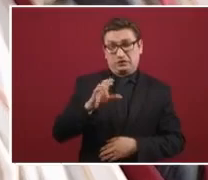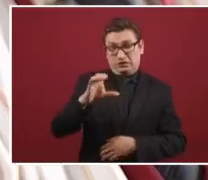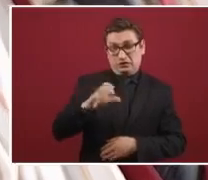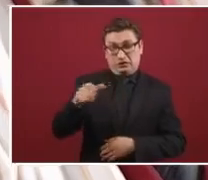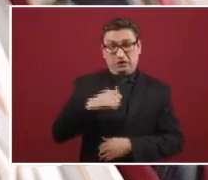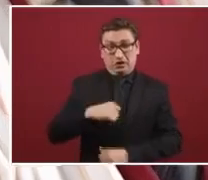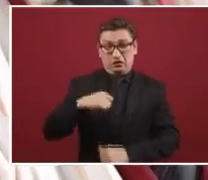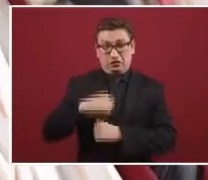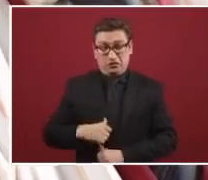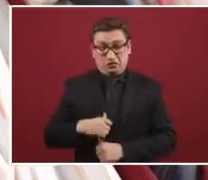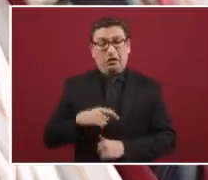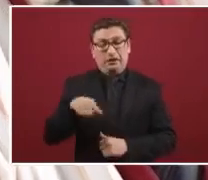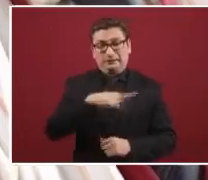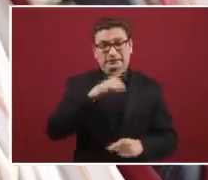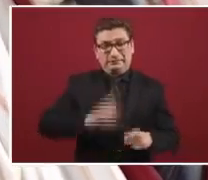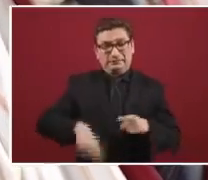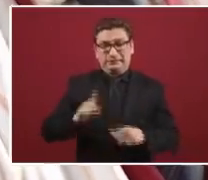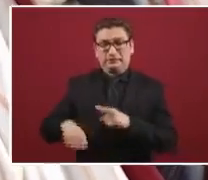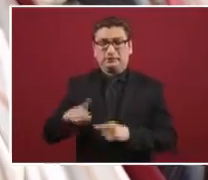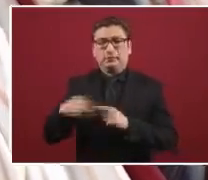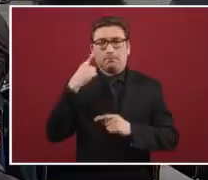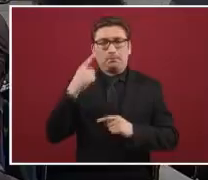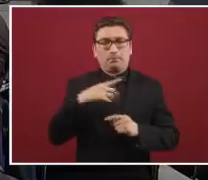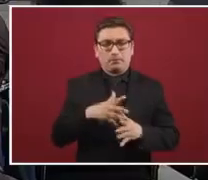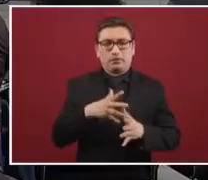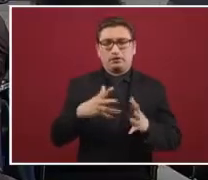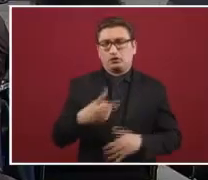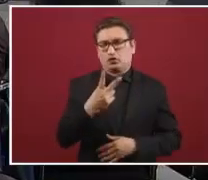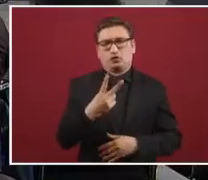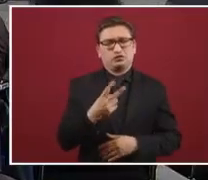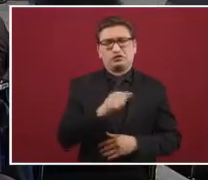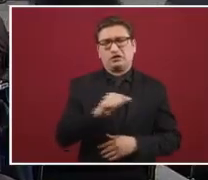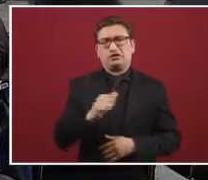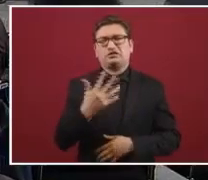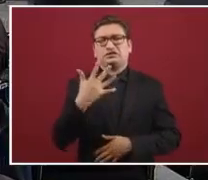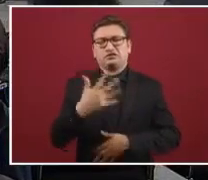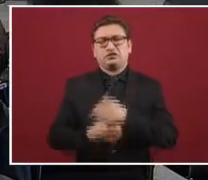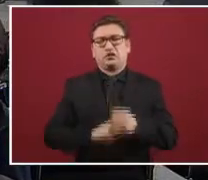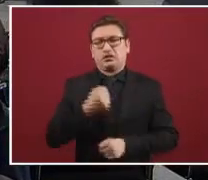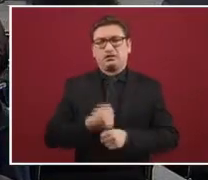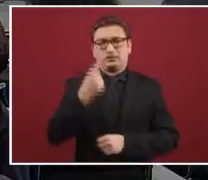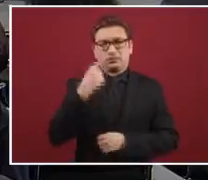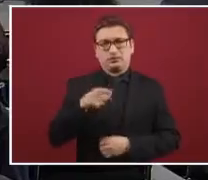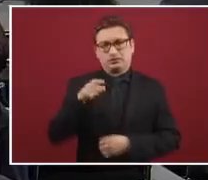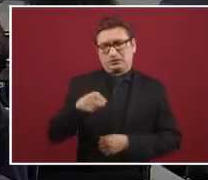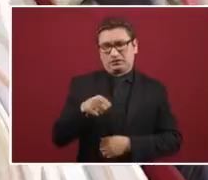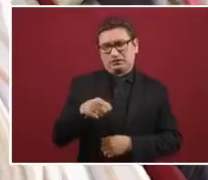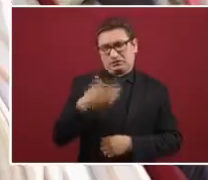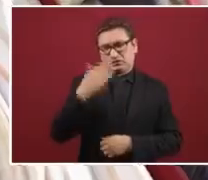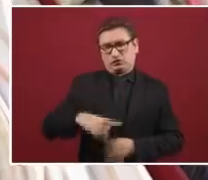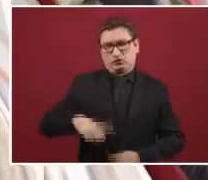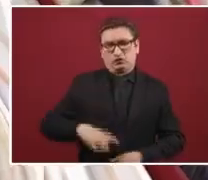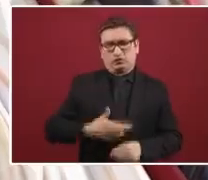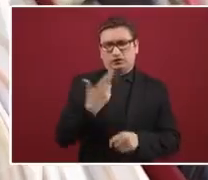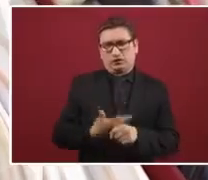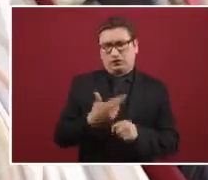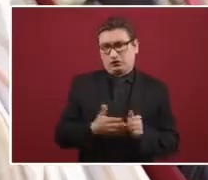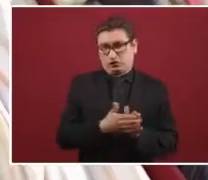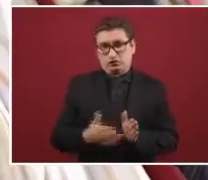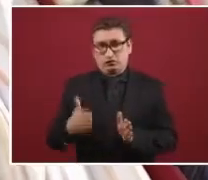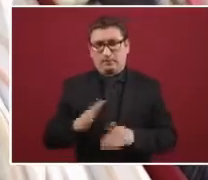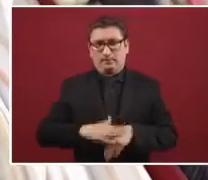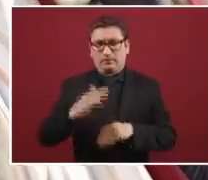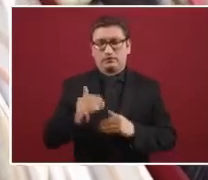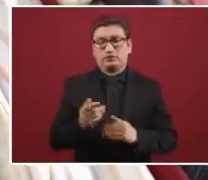estado por la cuestión de ampliar de 2 a 5 años este mandato del gobernador. Usted ha dicho que